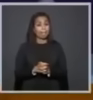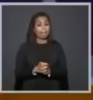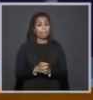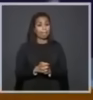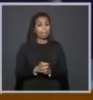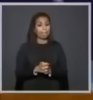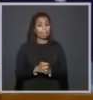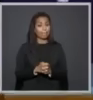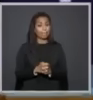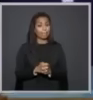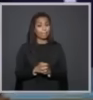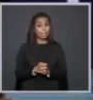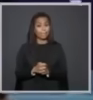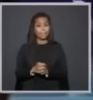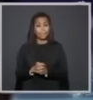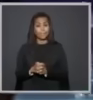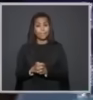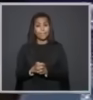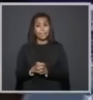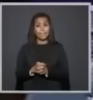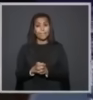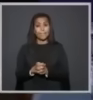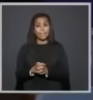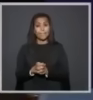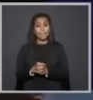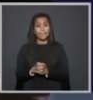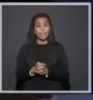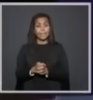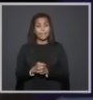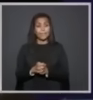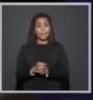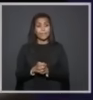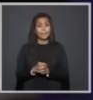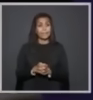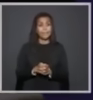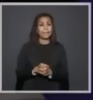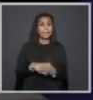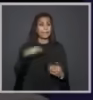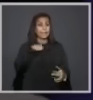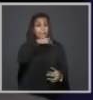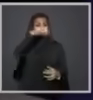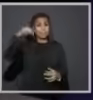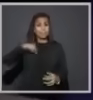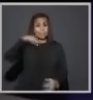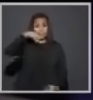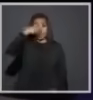entonces incluso una costumbre de